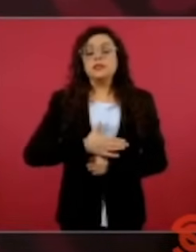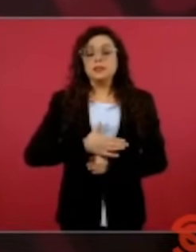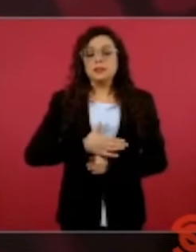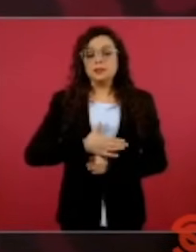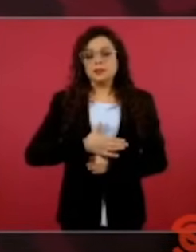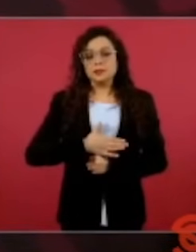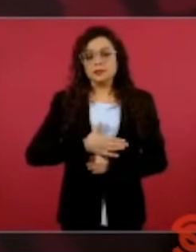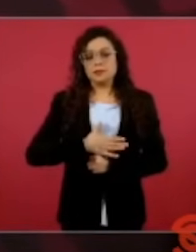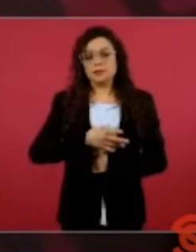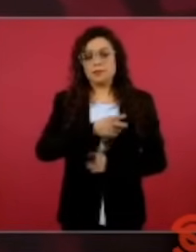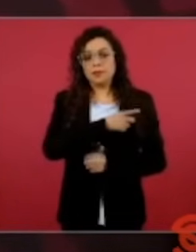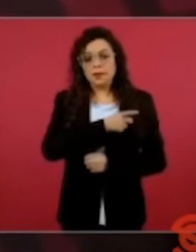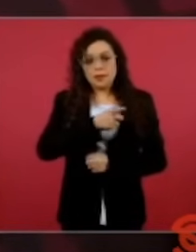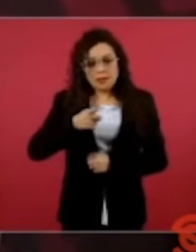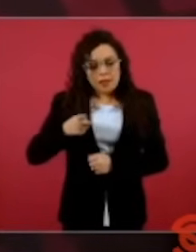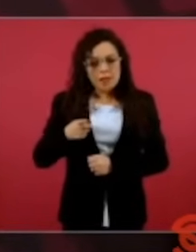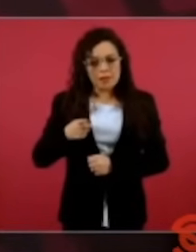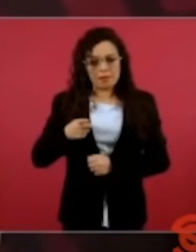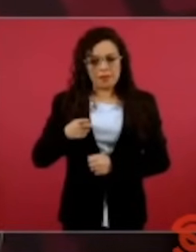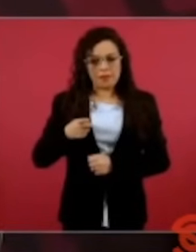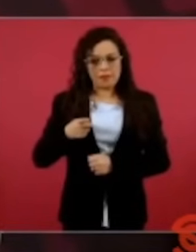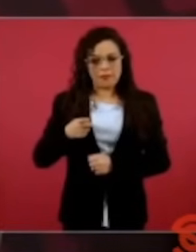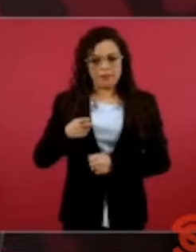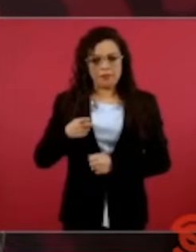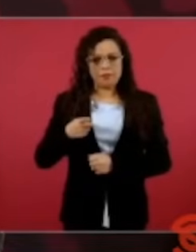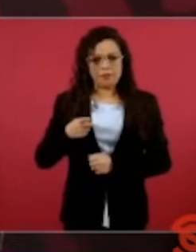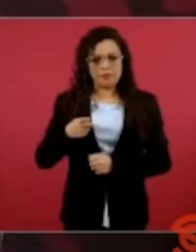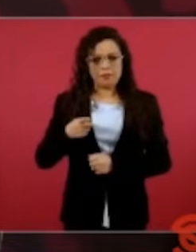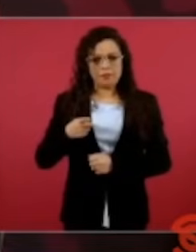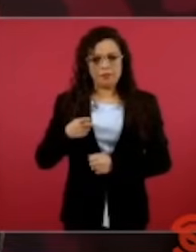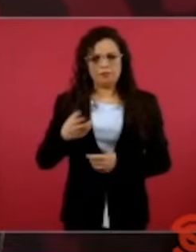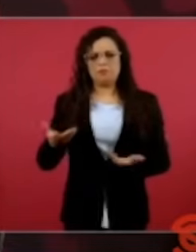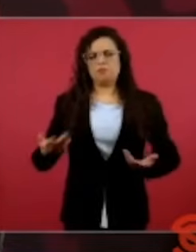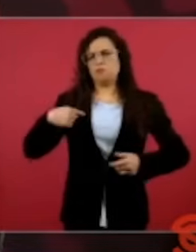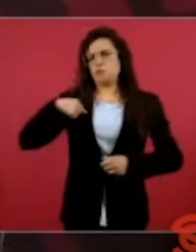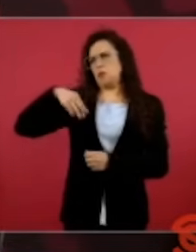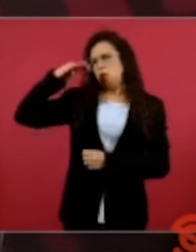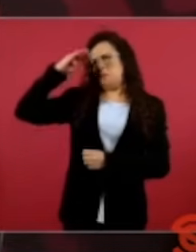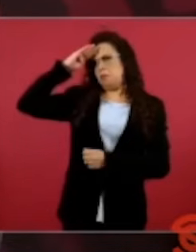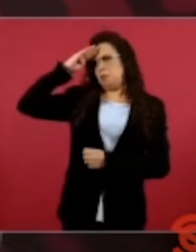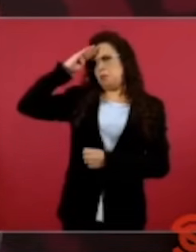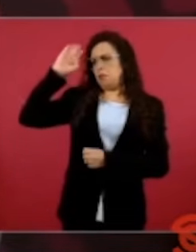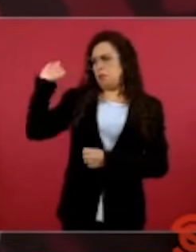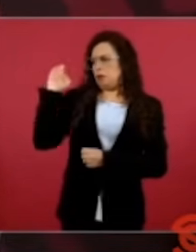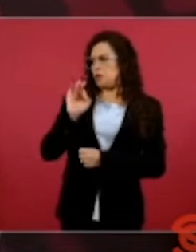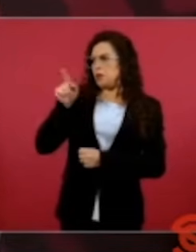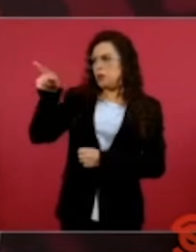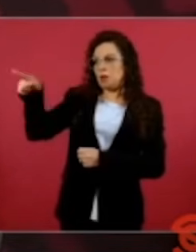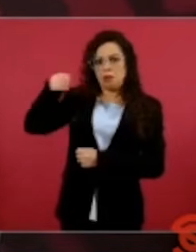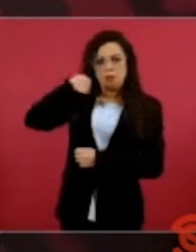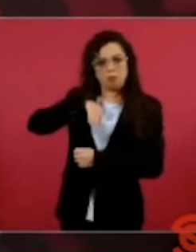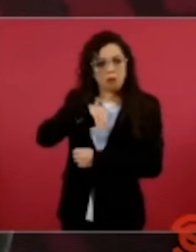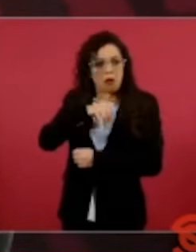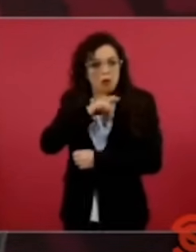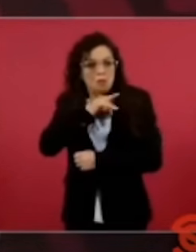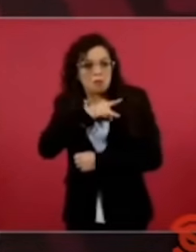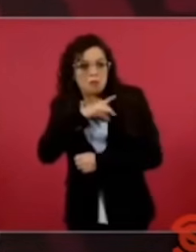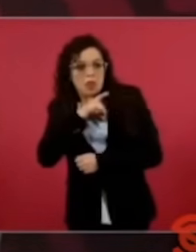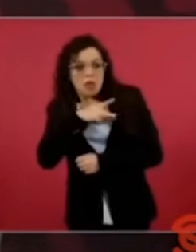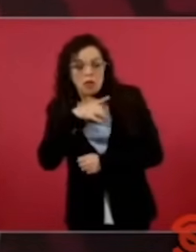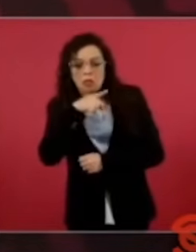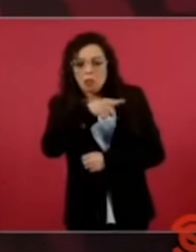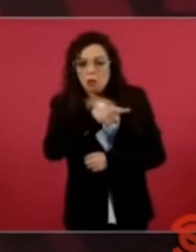además Por qué le tienen miedo al pueblo si el pueblo